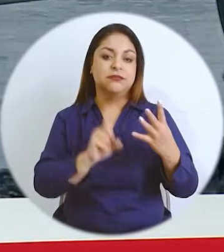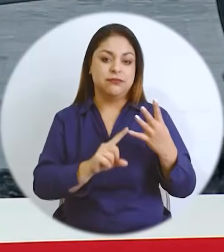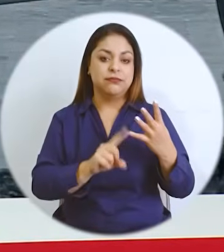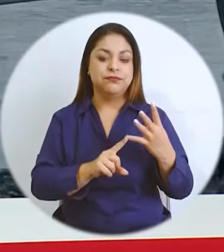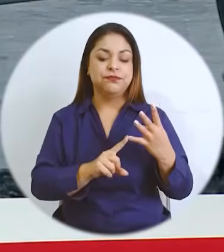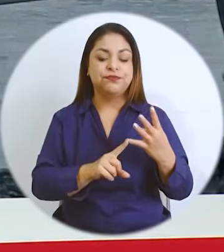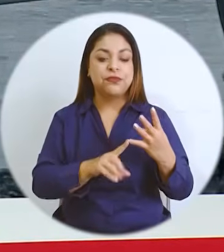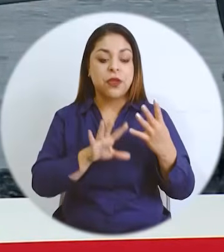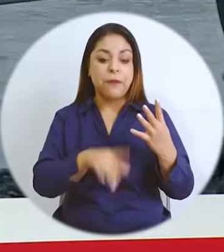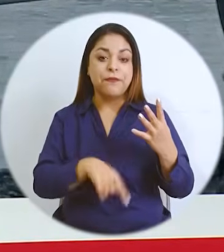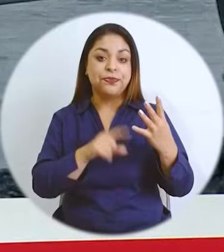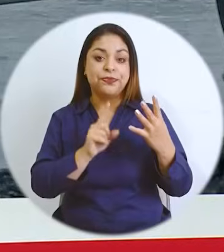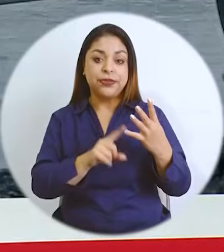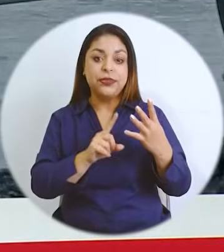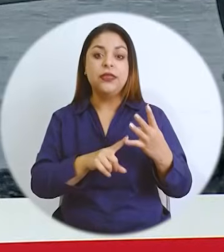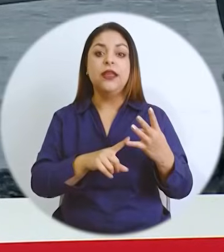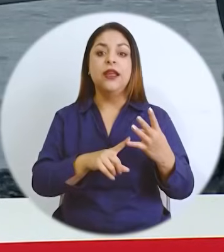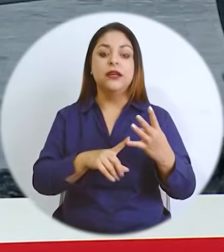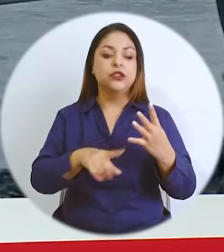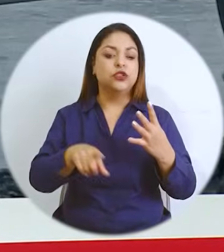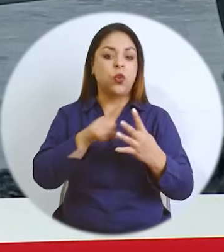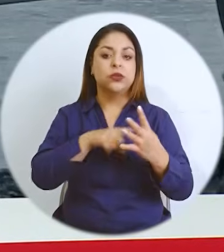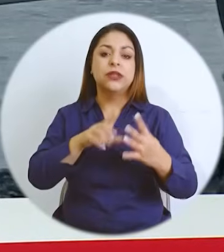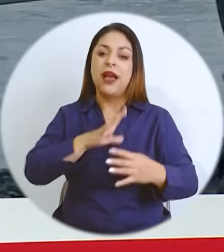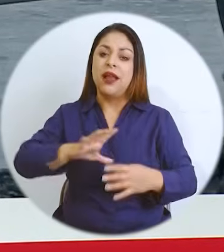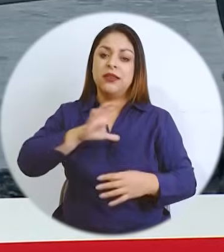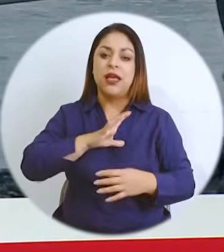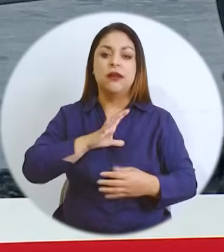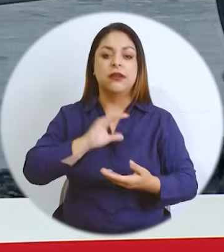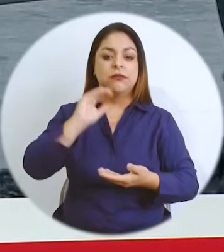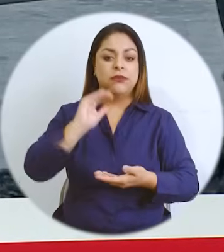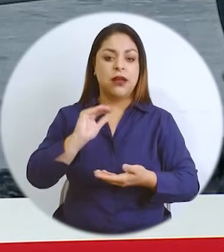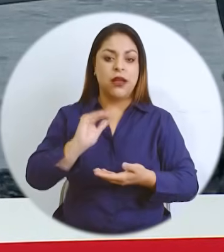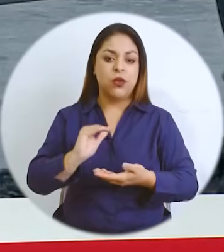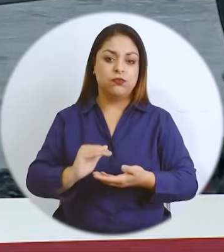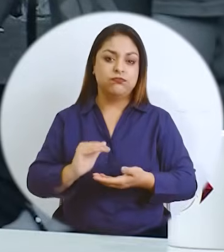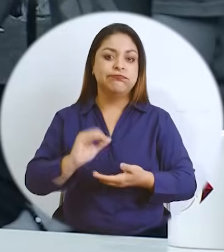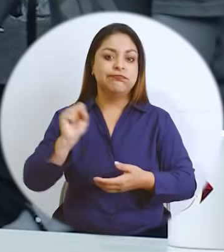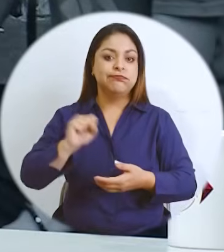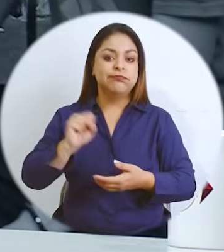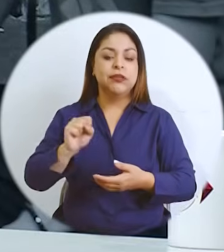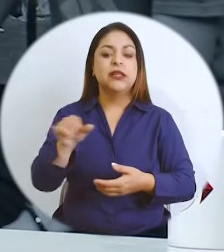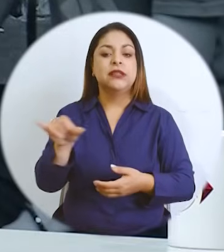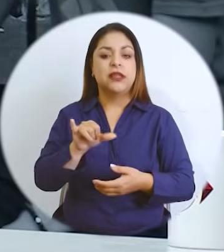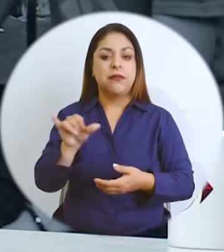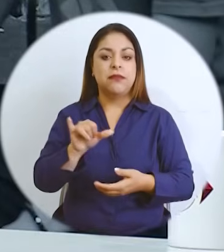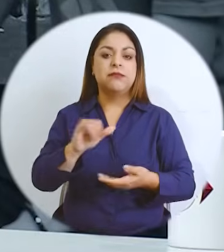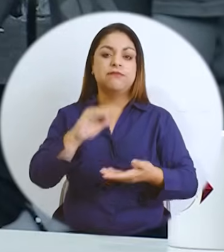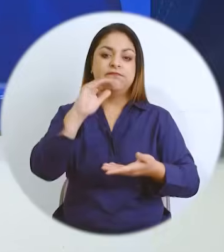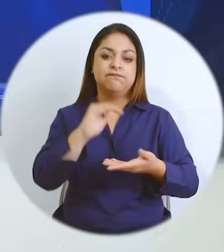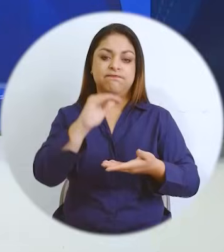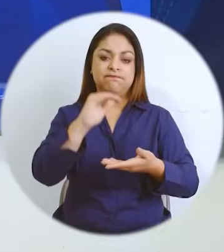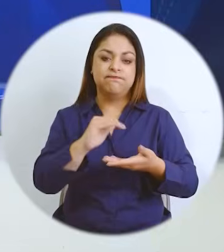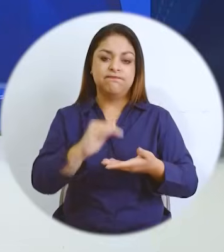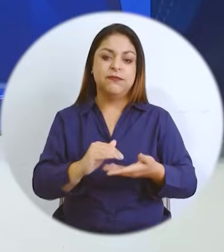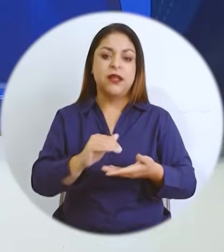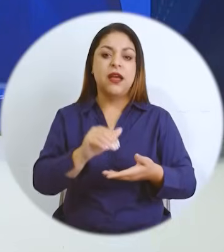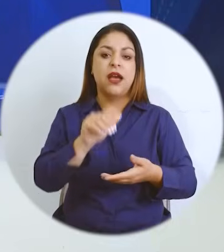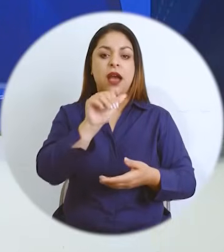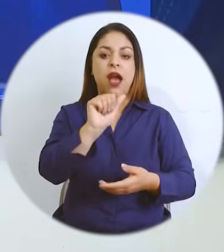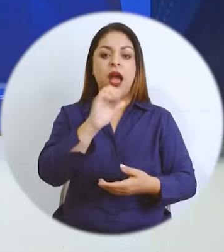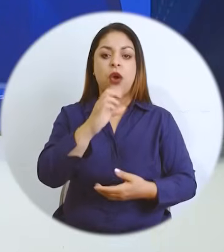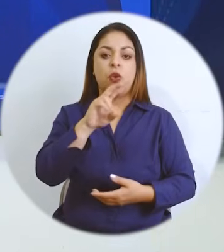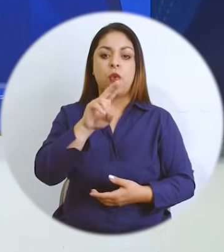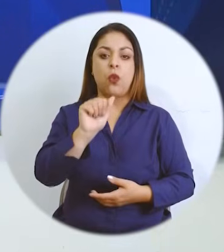En este índice de calidad ha bajado mucho a nivel nacional, también ha bajado a nivel de acueductos rurales, y